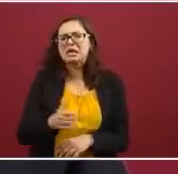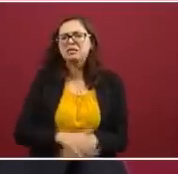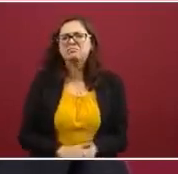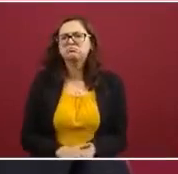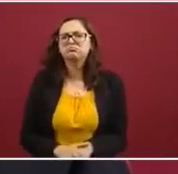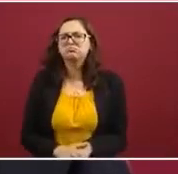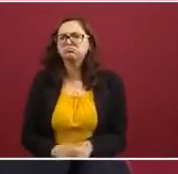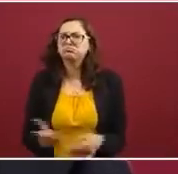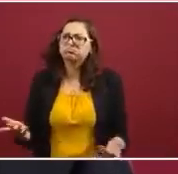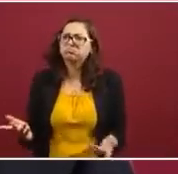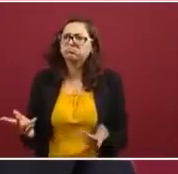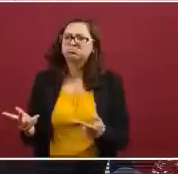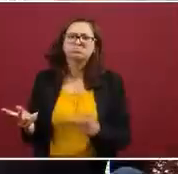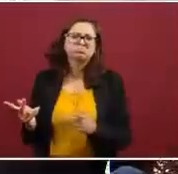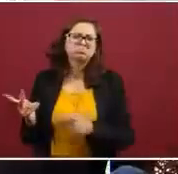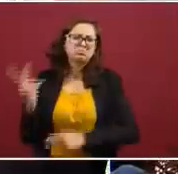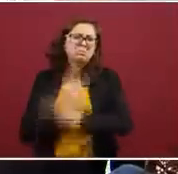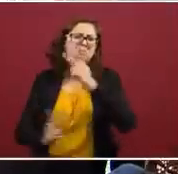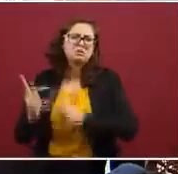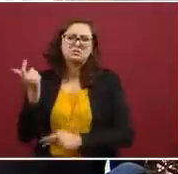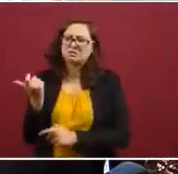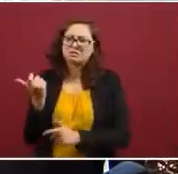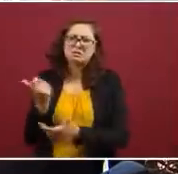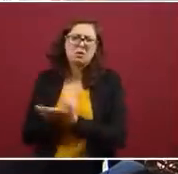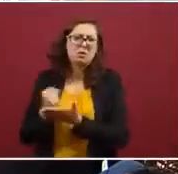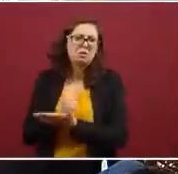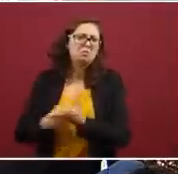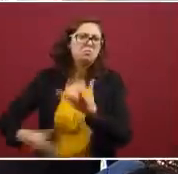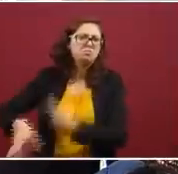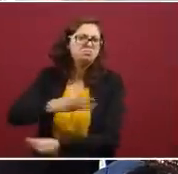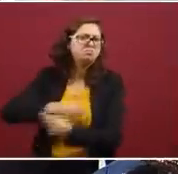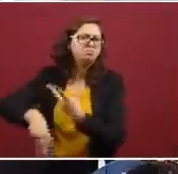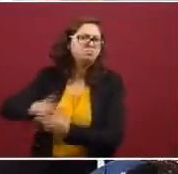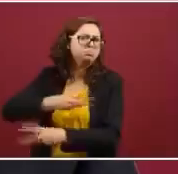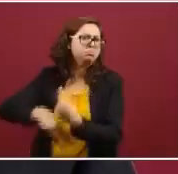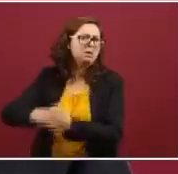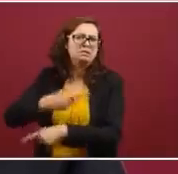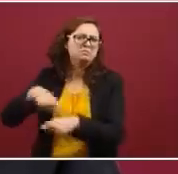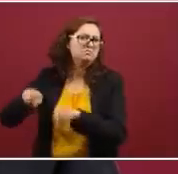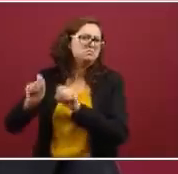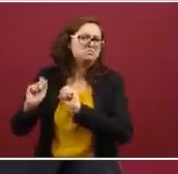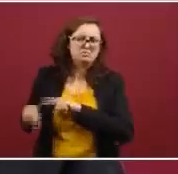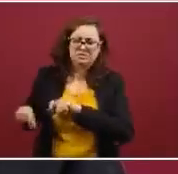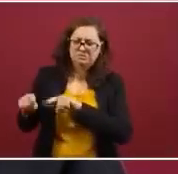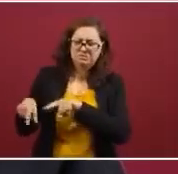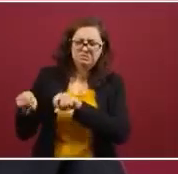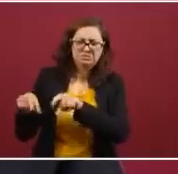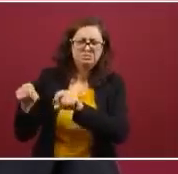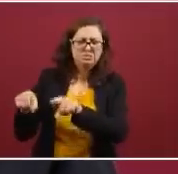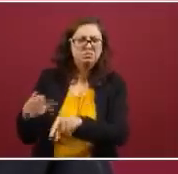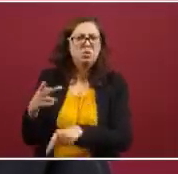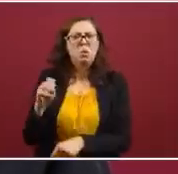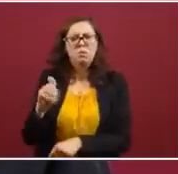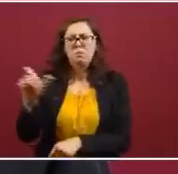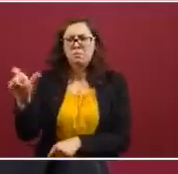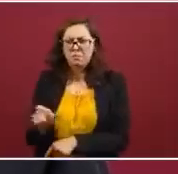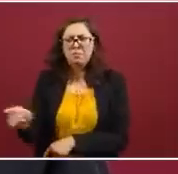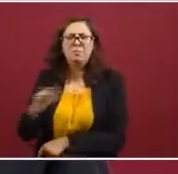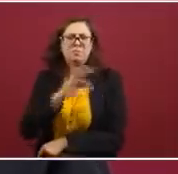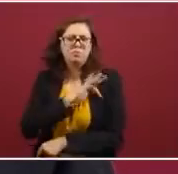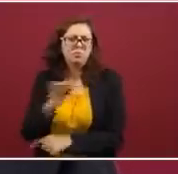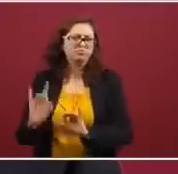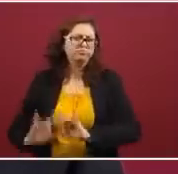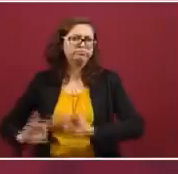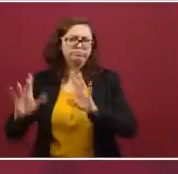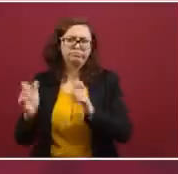de una línea de crédito revolvente enorme, una cantidad enorme de dinero, que le va a permitir a Pemex refinanciarse